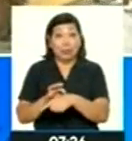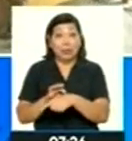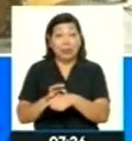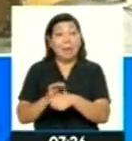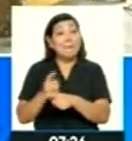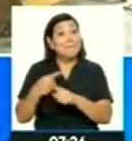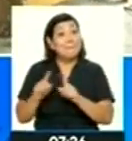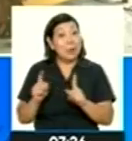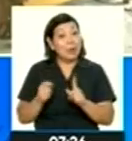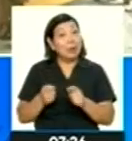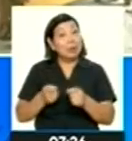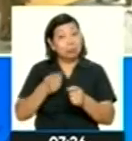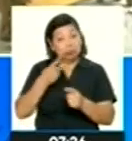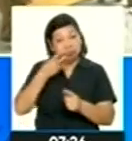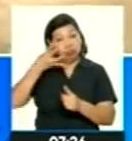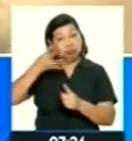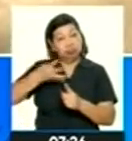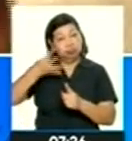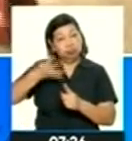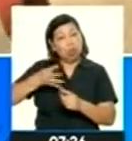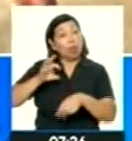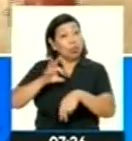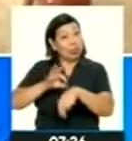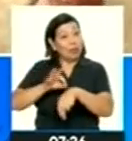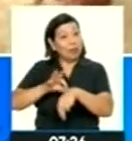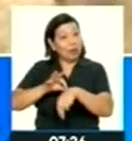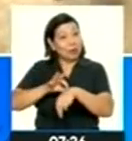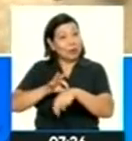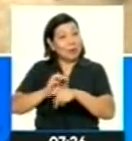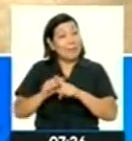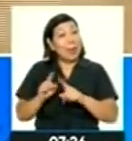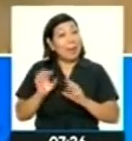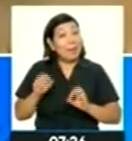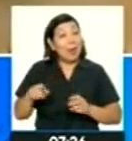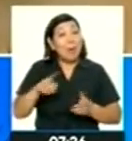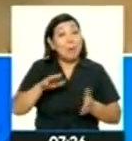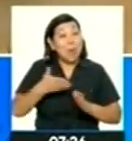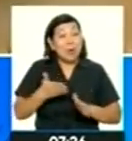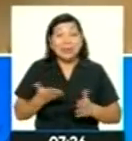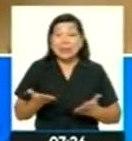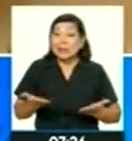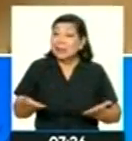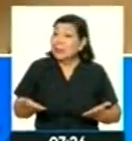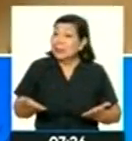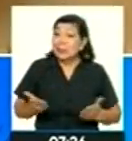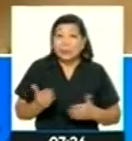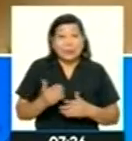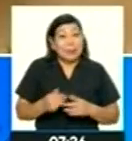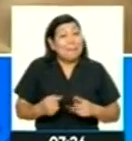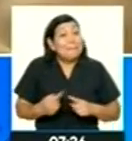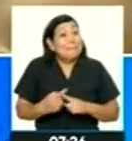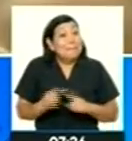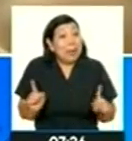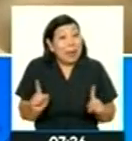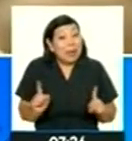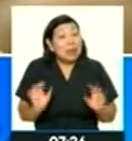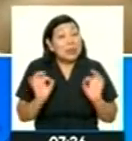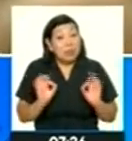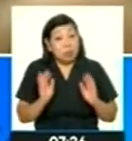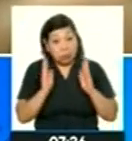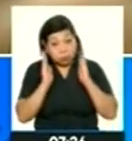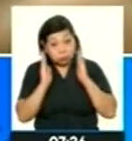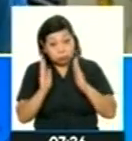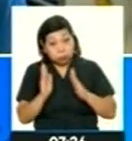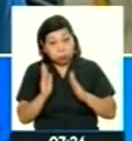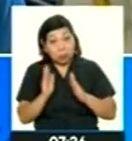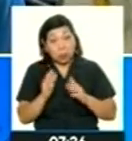manejado adecuadamente, el riesgo de fallecimiento debe ser mínimo. Sin embargo, hay que estar al tanto de los signos